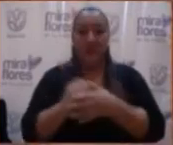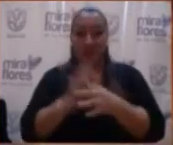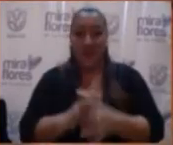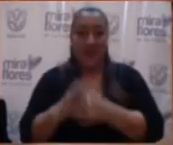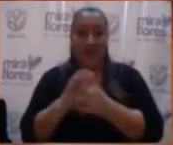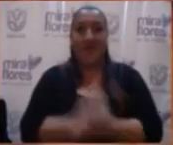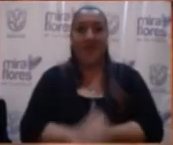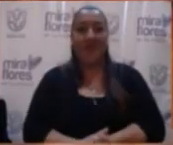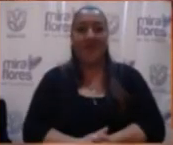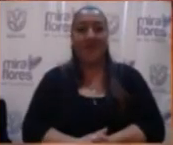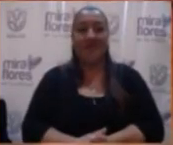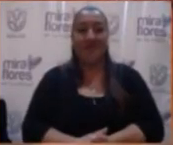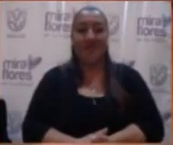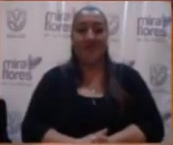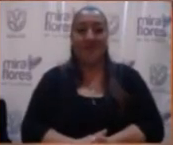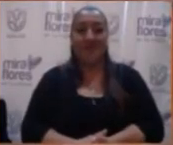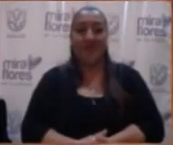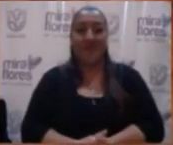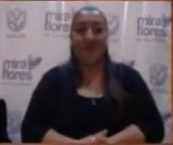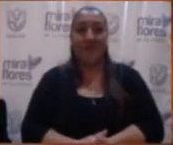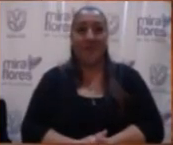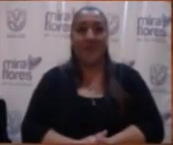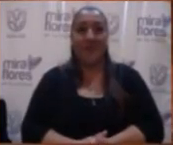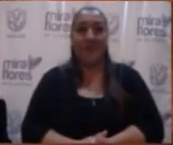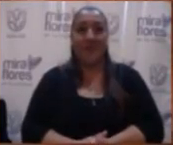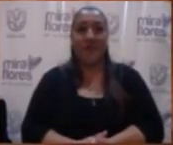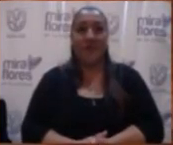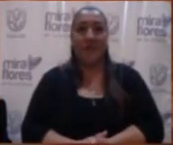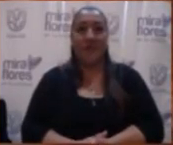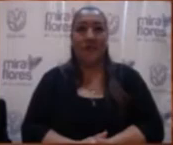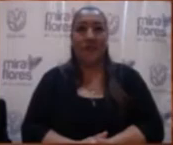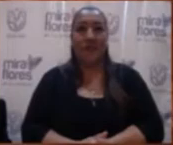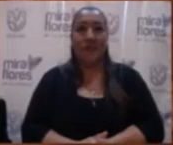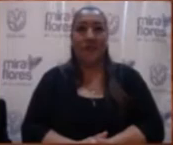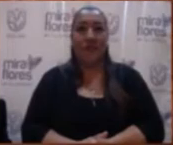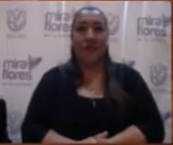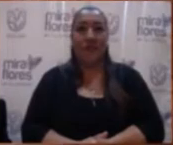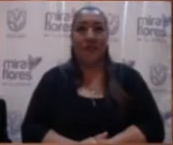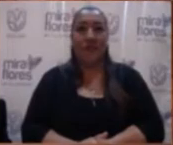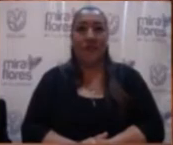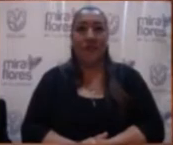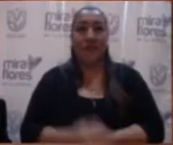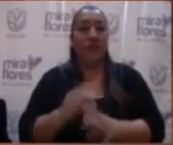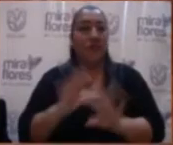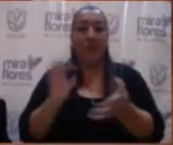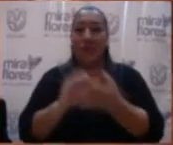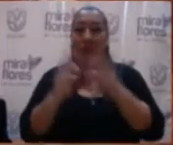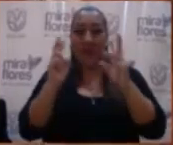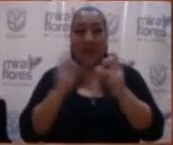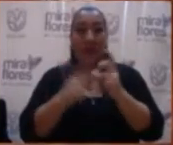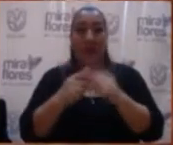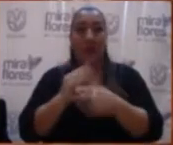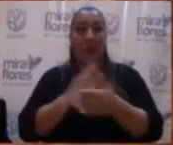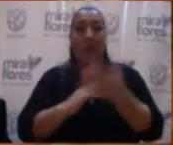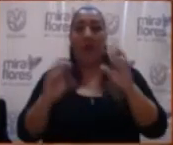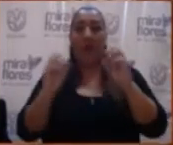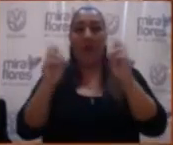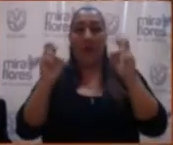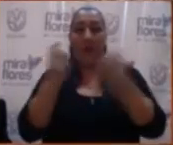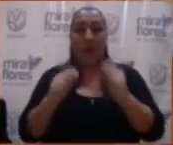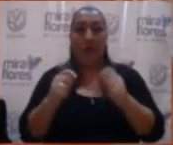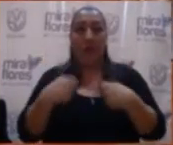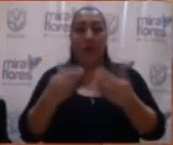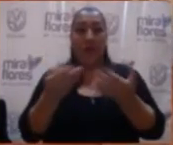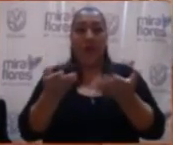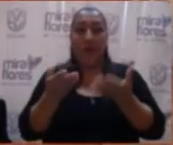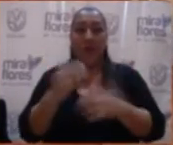por unanimidad de votos. Muy bien. Ya no tenemos más temas, ¿verdad? No, señor alcalde. No teniendo más temas que tratar, voy